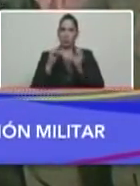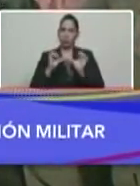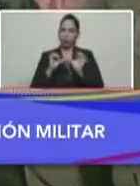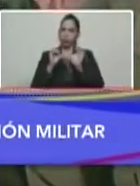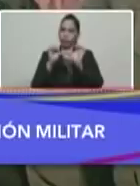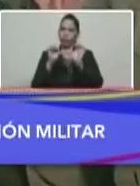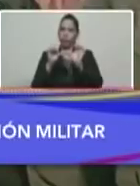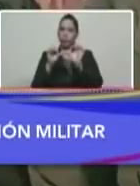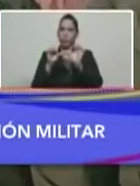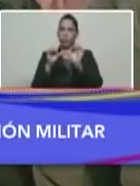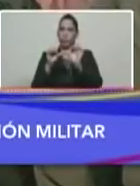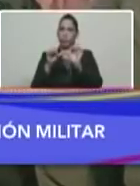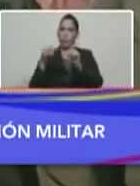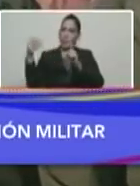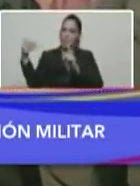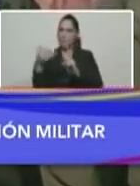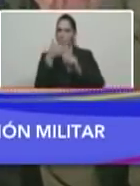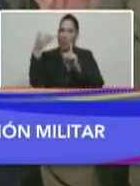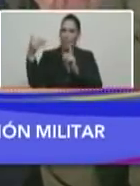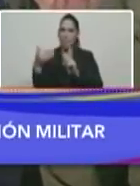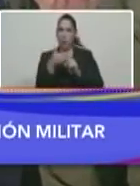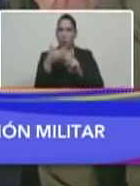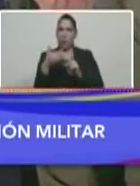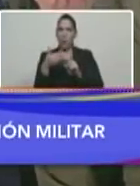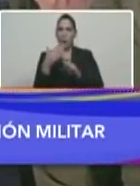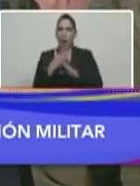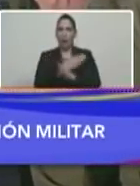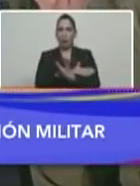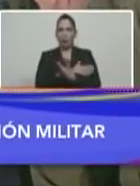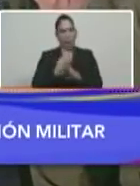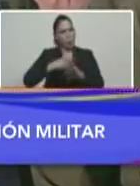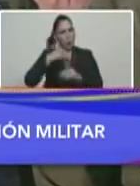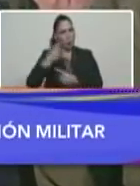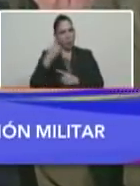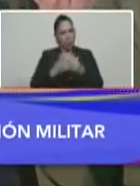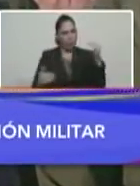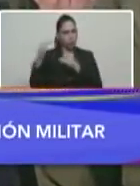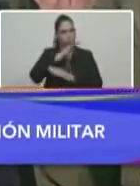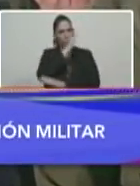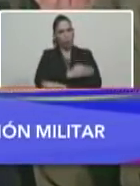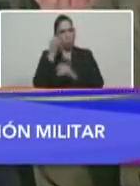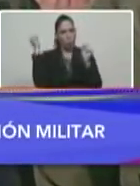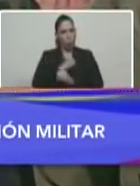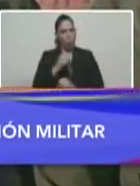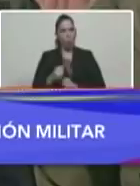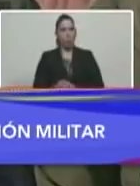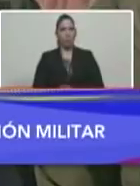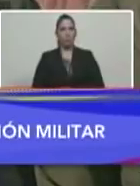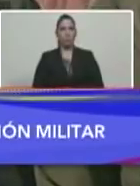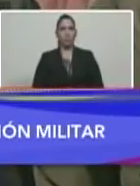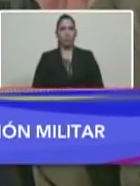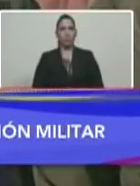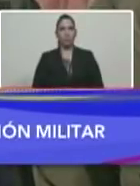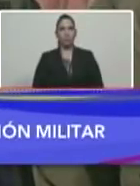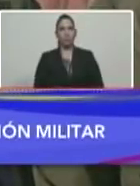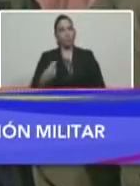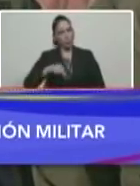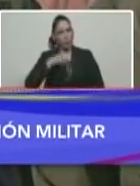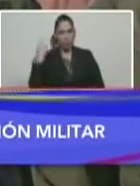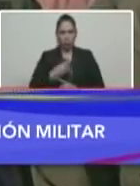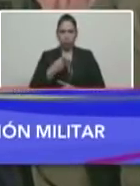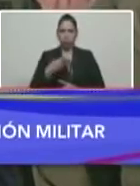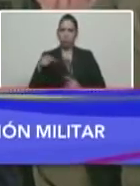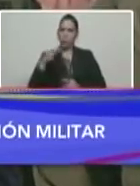Y ante cada agresión y cada amenaza, más moral, más fortaleza. Así debe ser nuestro camino.